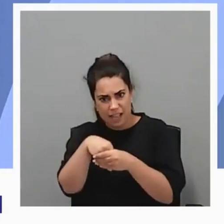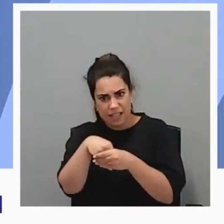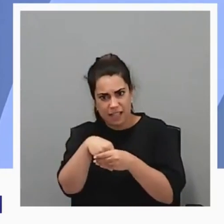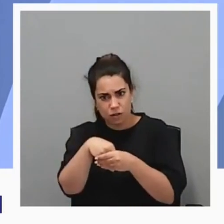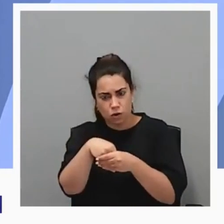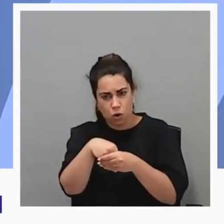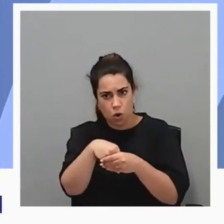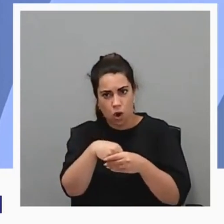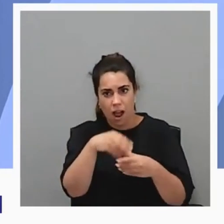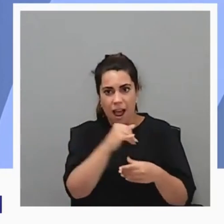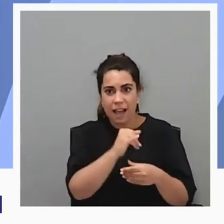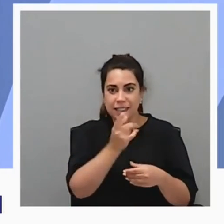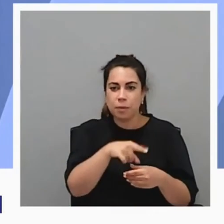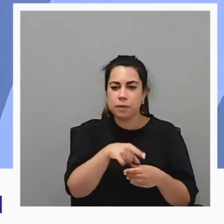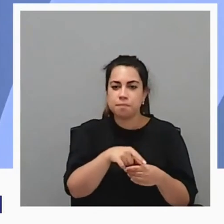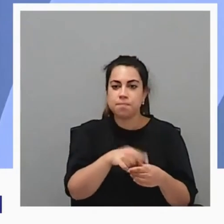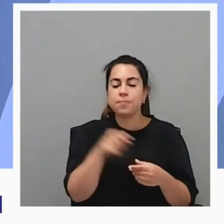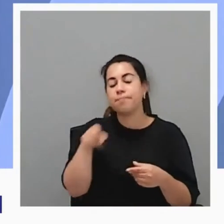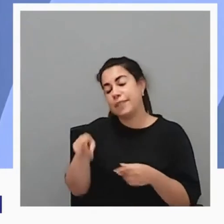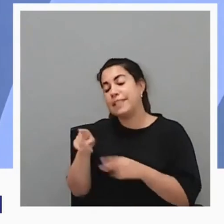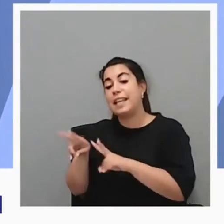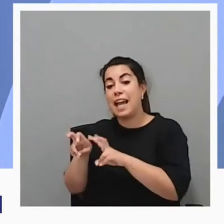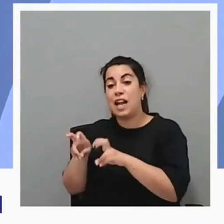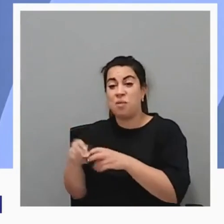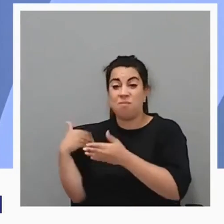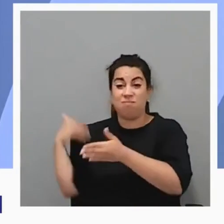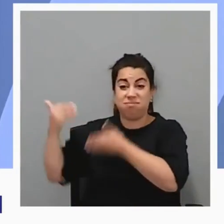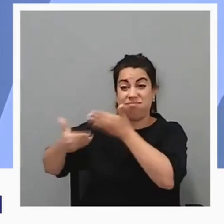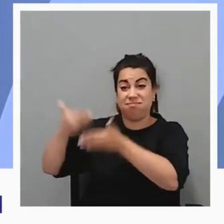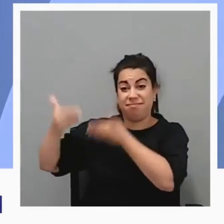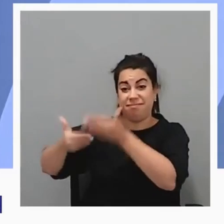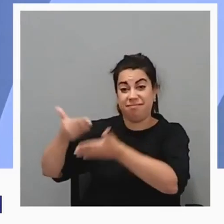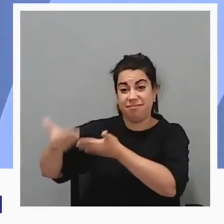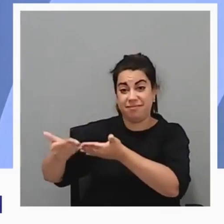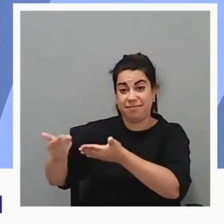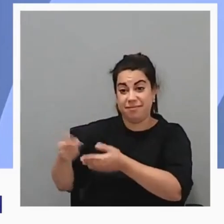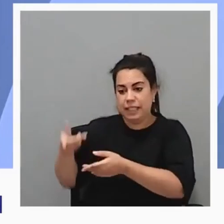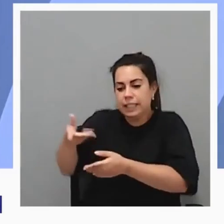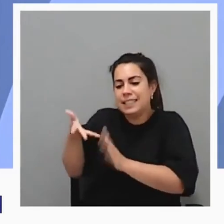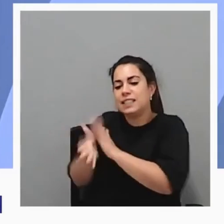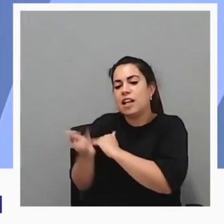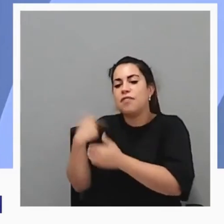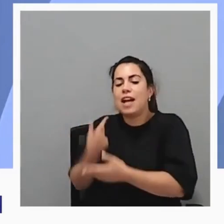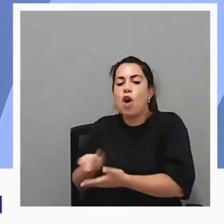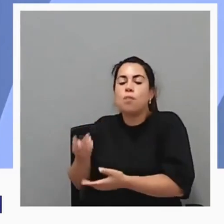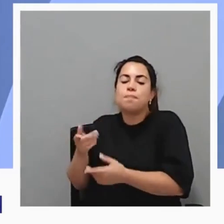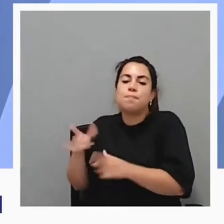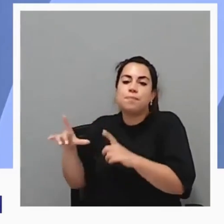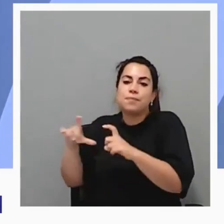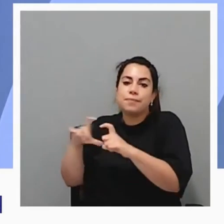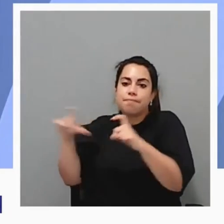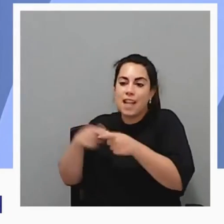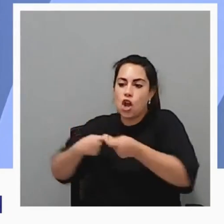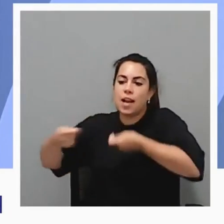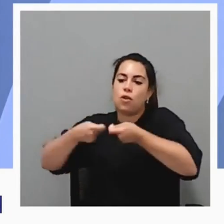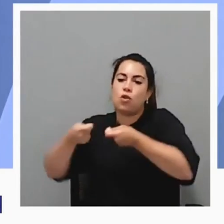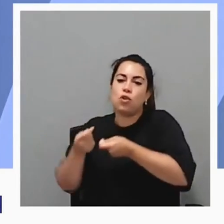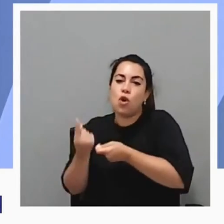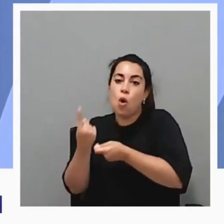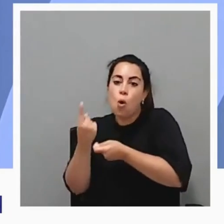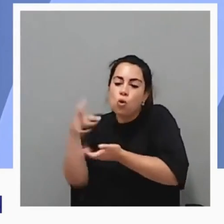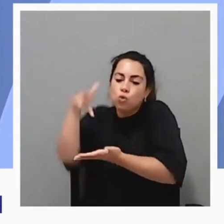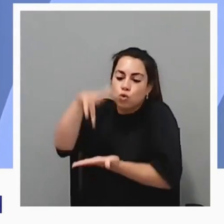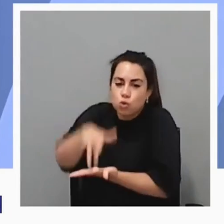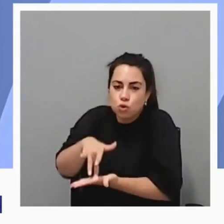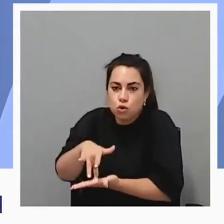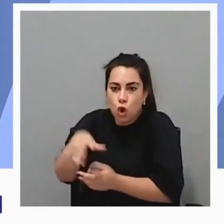innovación tradicional, al fin y al cabo, era un momentum del negocio, en el mejor sentido del término, no lo digo con carácter